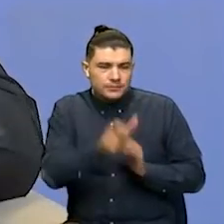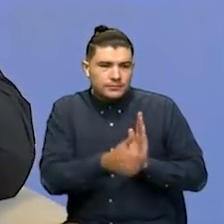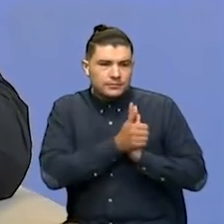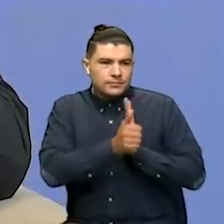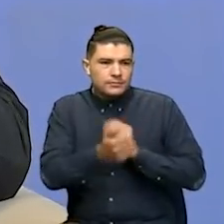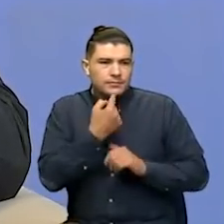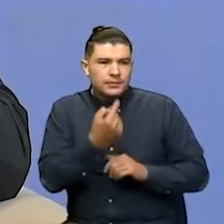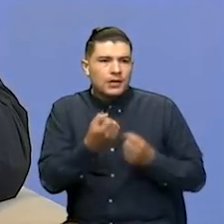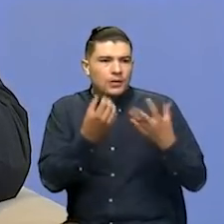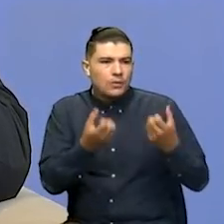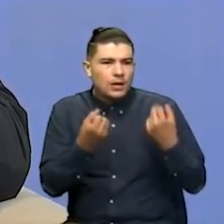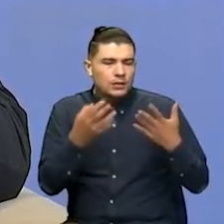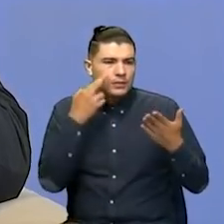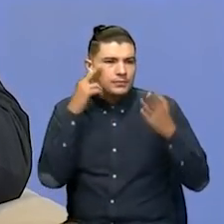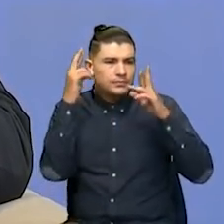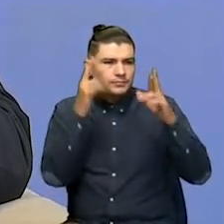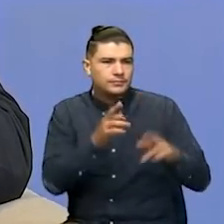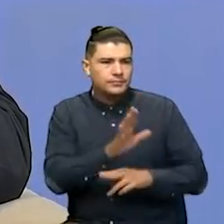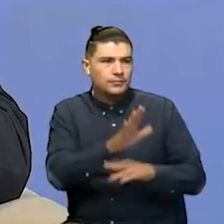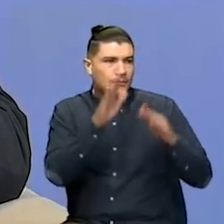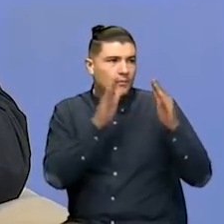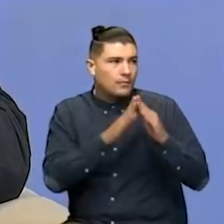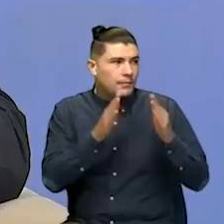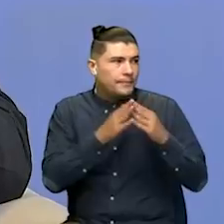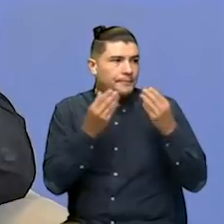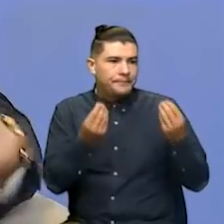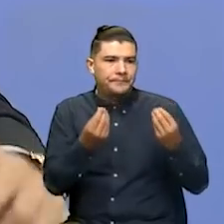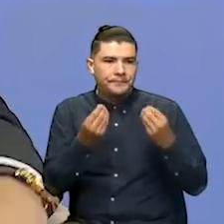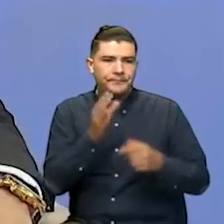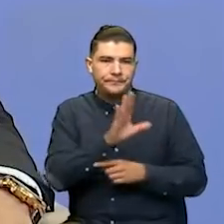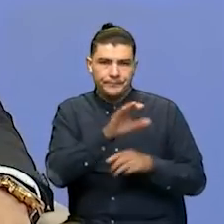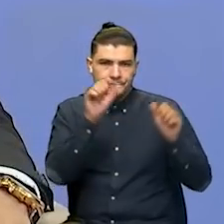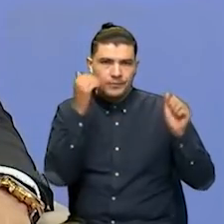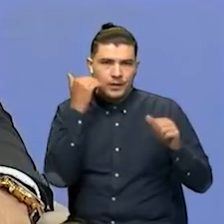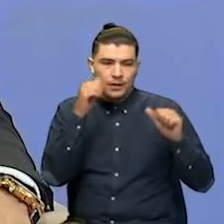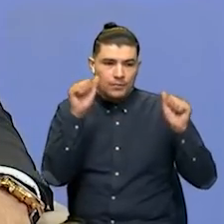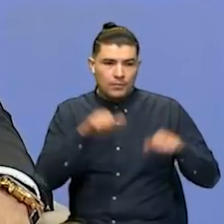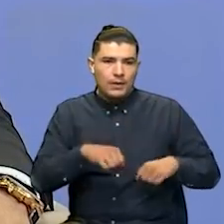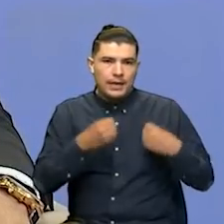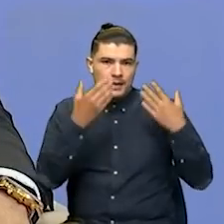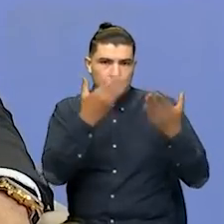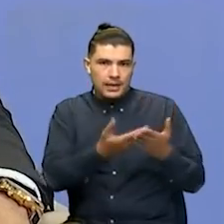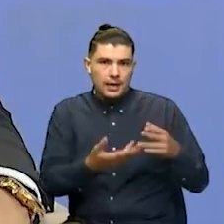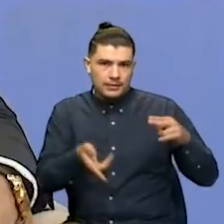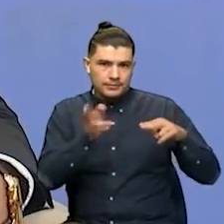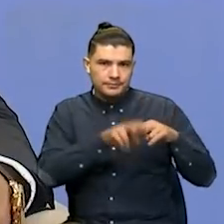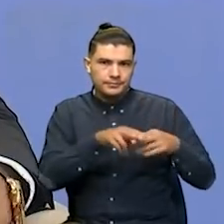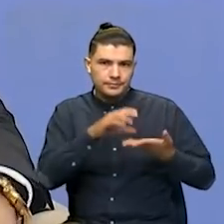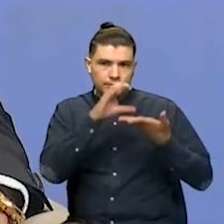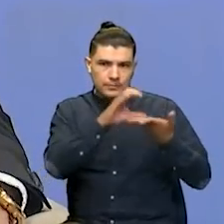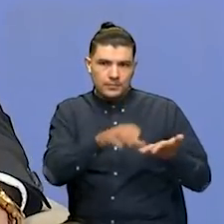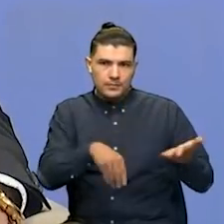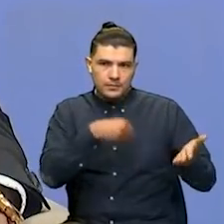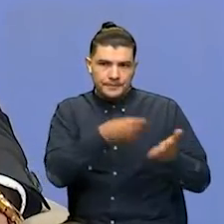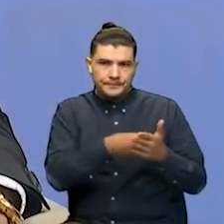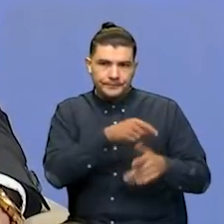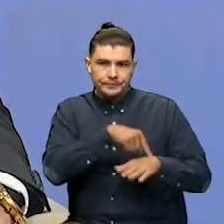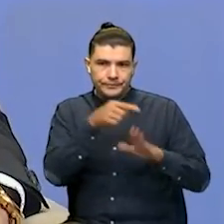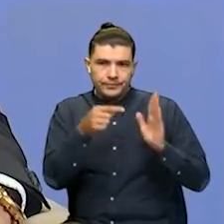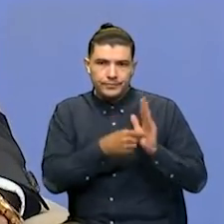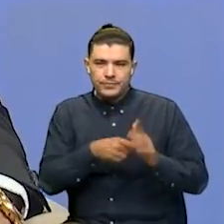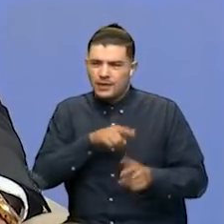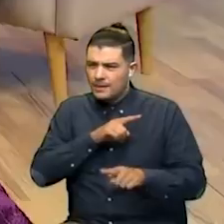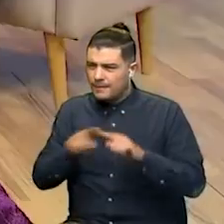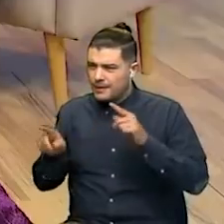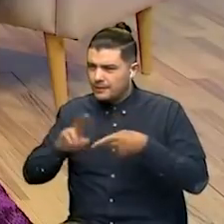diga en cuánto fue que se valorizó la casa para que ella pueda adquirir esos gananciales, ¿no? Como tal. Pero pues como... Y